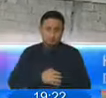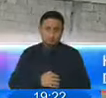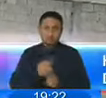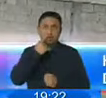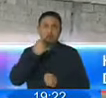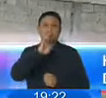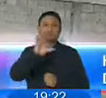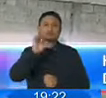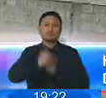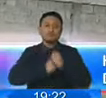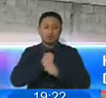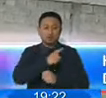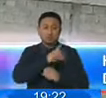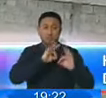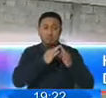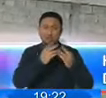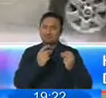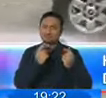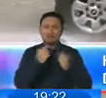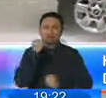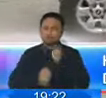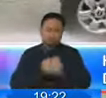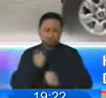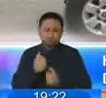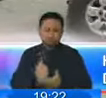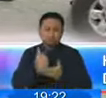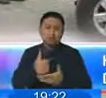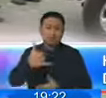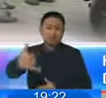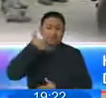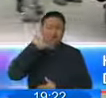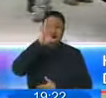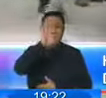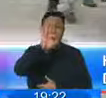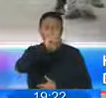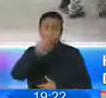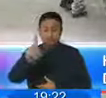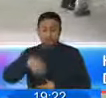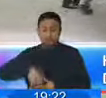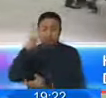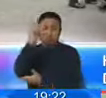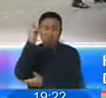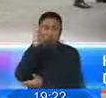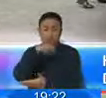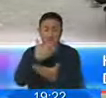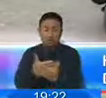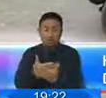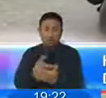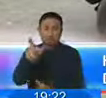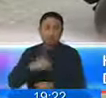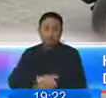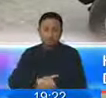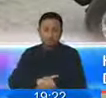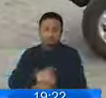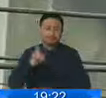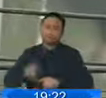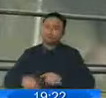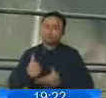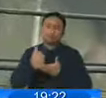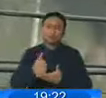edad fue auxiliado por sus familiares, quienes pidieron ayuda al ECU 911. La ambulancia llegó, pero los paramédicos poco o nada pudieron